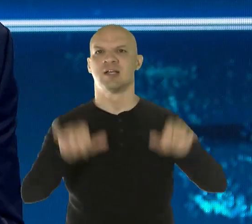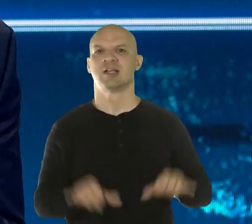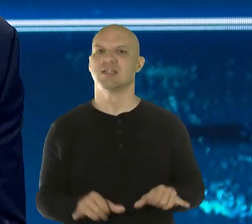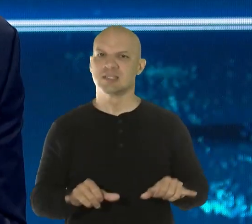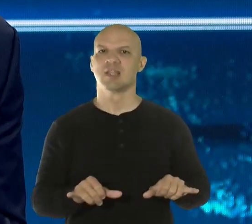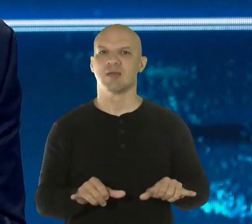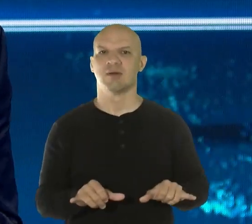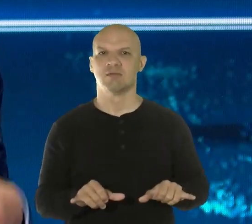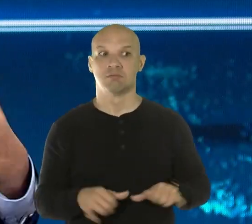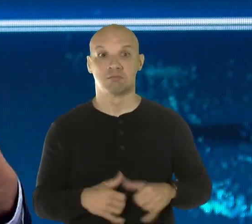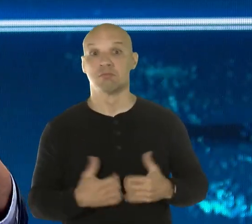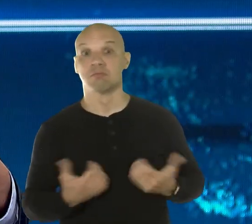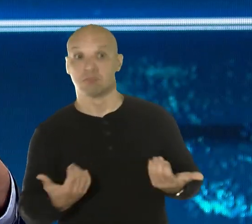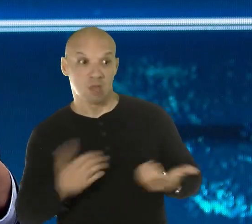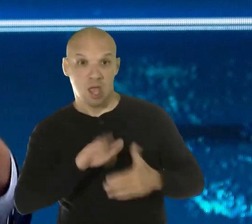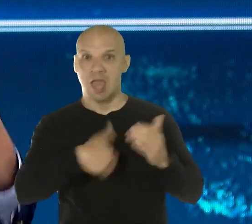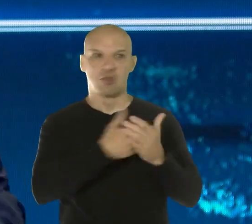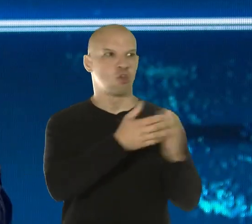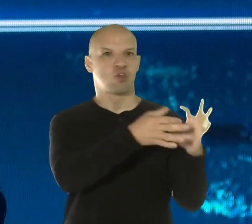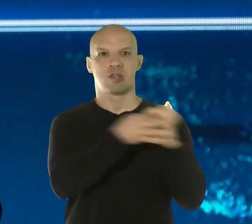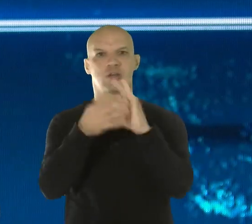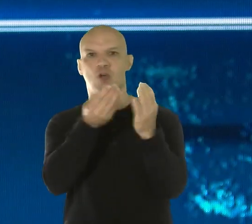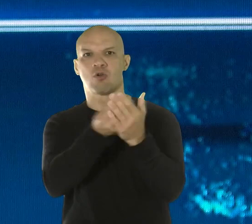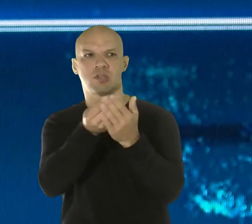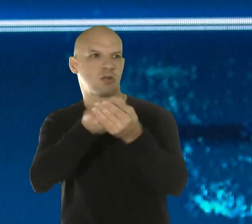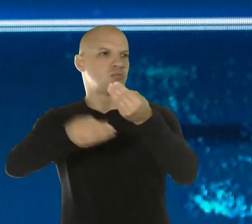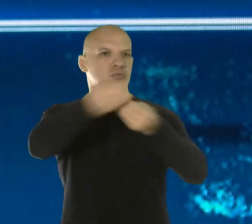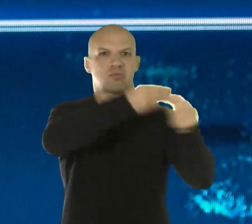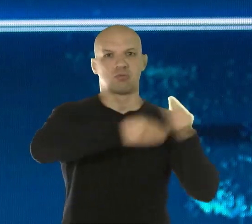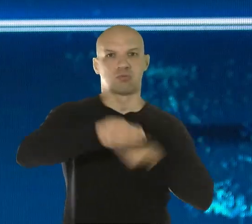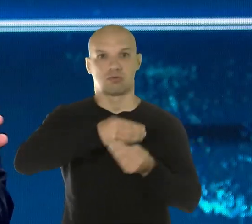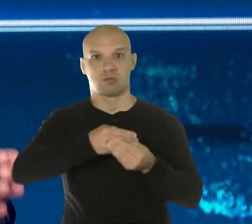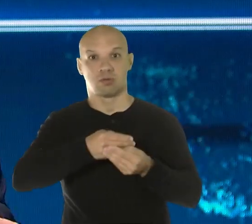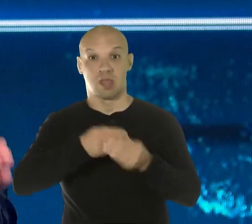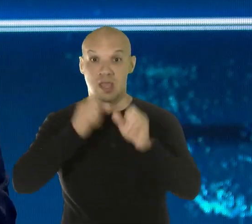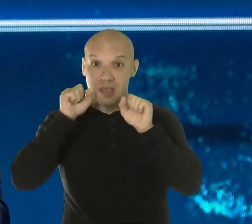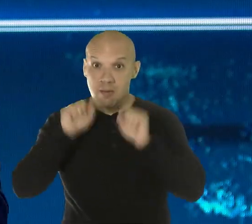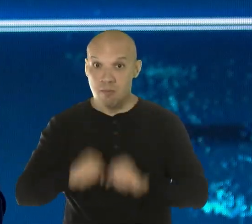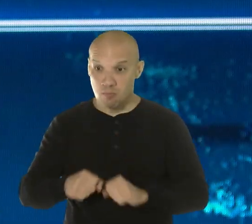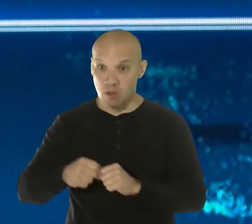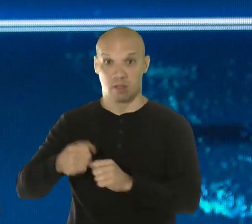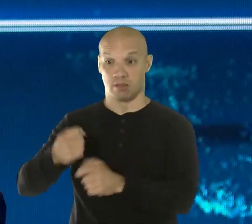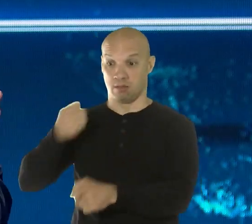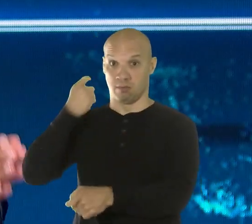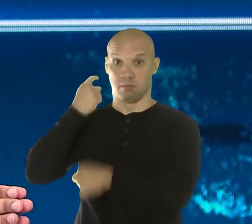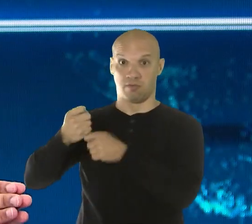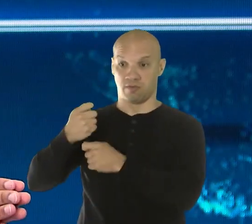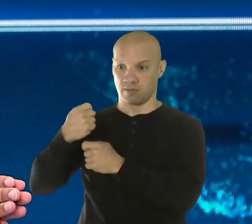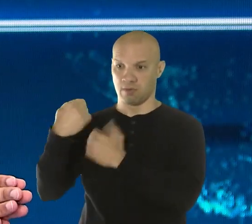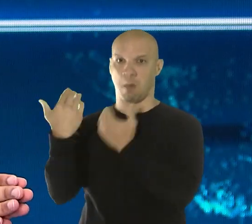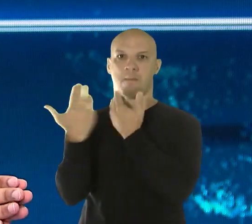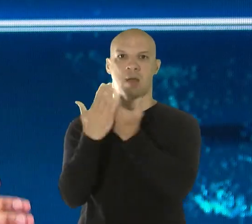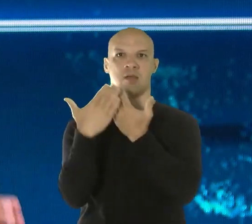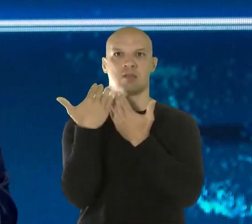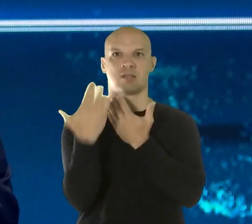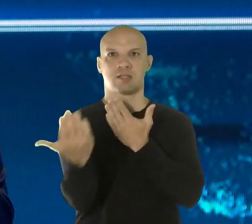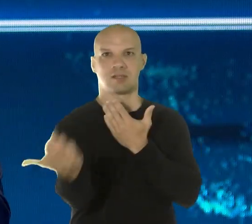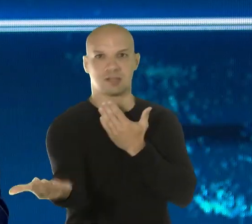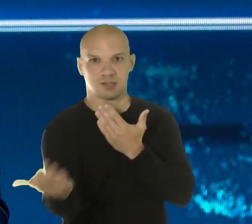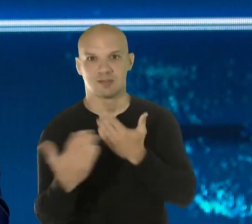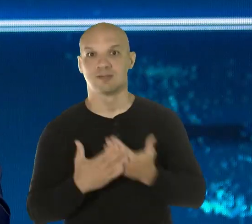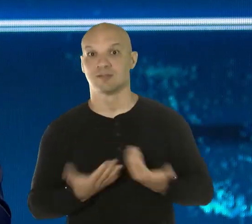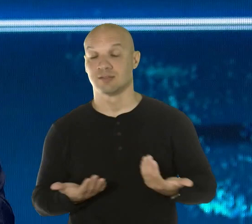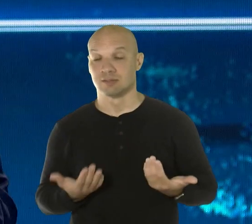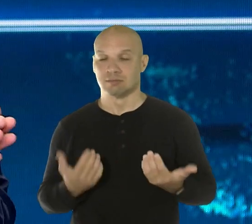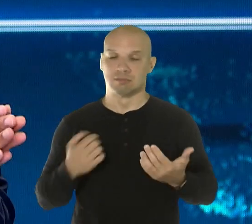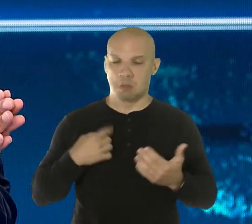cadena de distribución del dinero, y que eso entonces pueda provocar el efecto contagio. ¿Cuál es la verdad? Me parece que hay un poco de